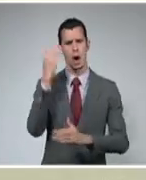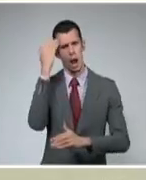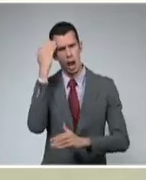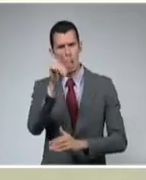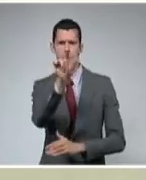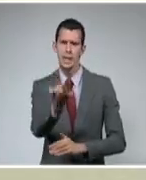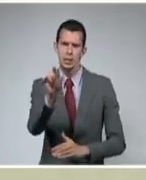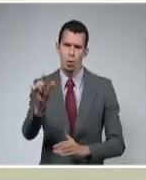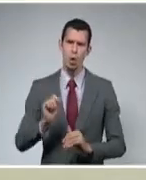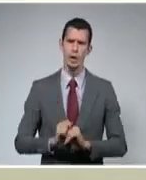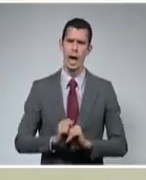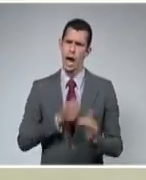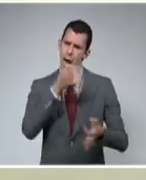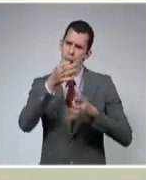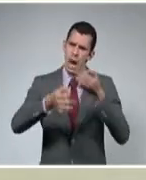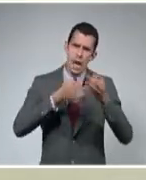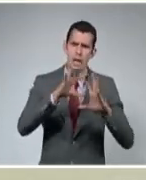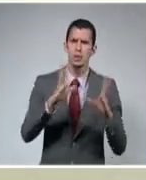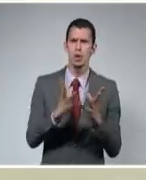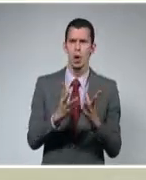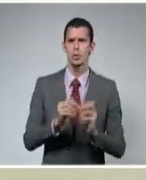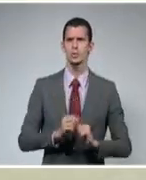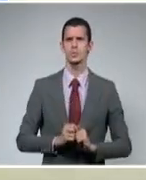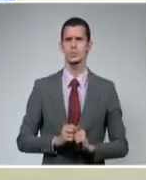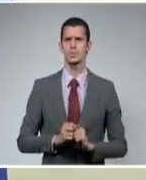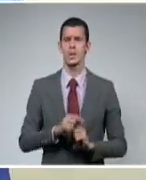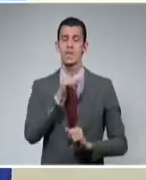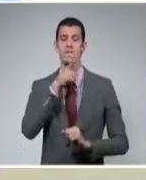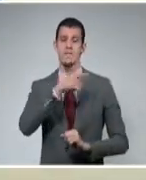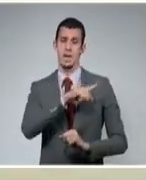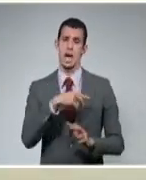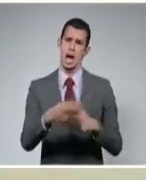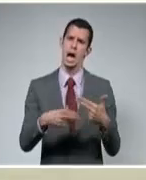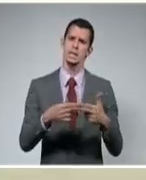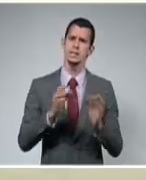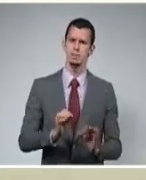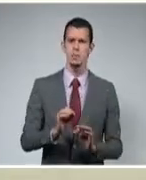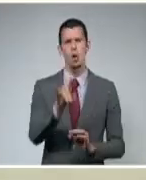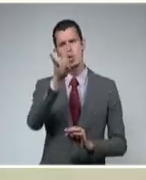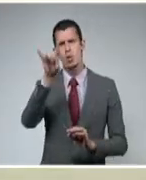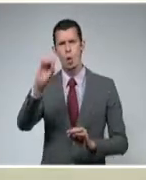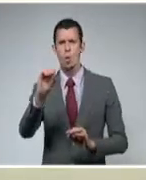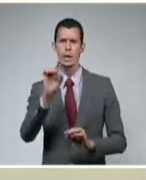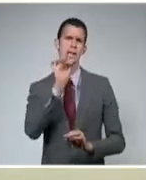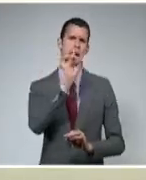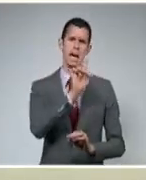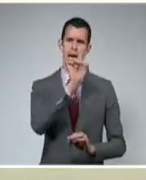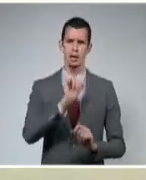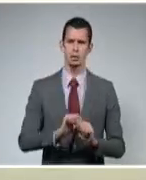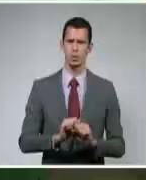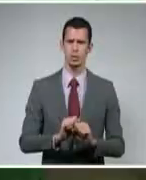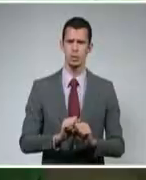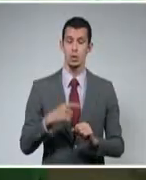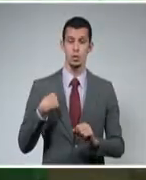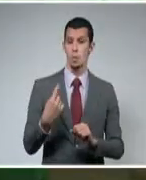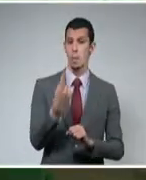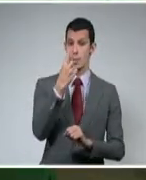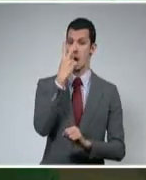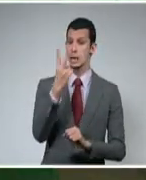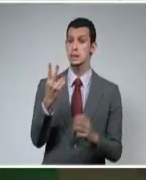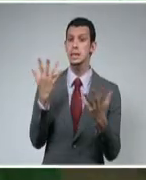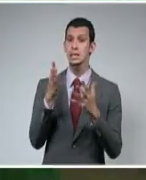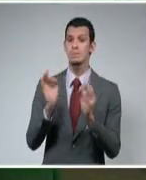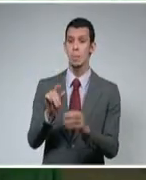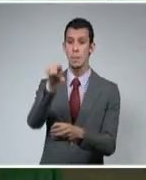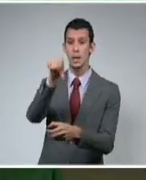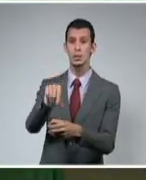se hicieron un total de 90 PCR, priorizando por supuesto los casos vulnerables que tengo dentro de la cuarentena. Ante el